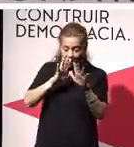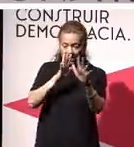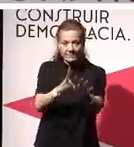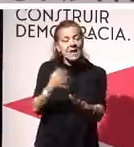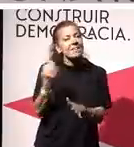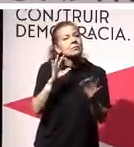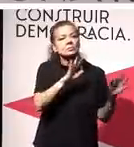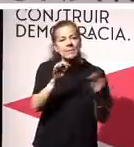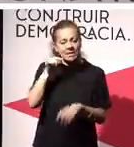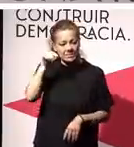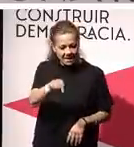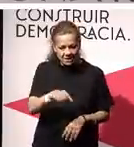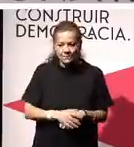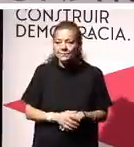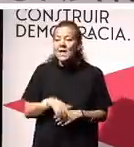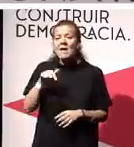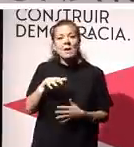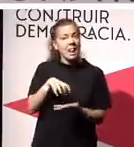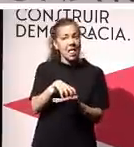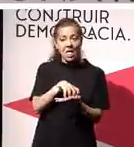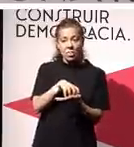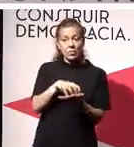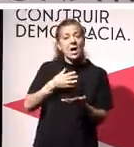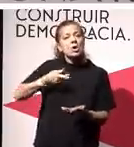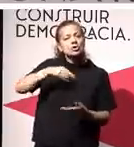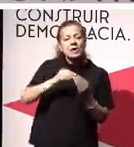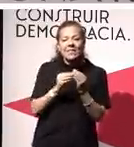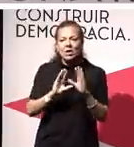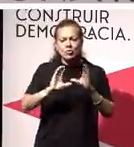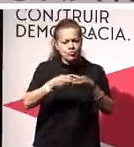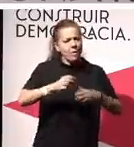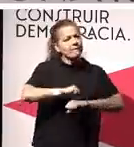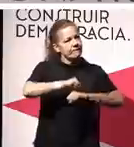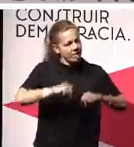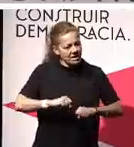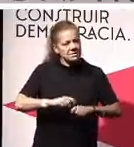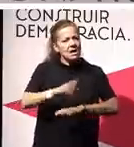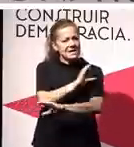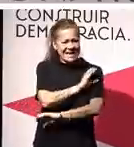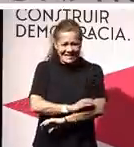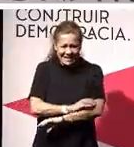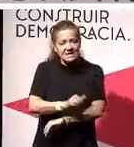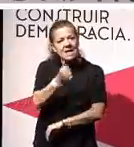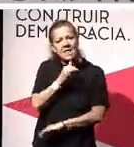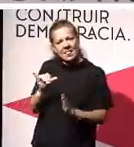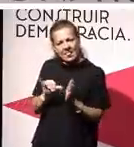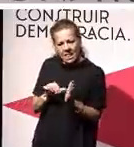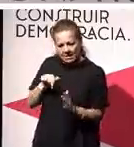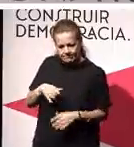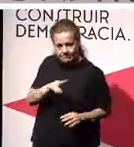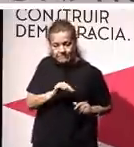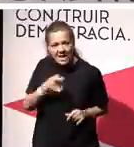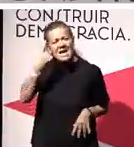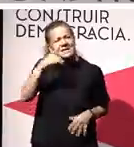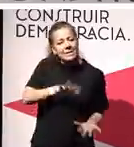tenemos que prepararnos para eso. Frente a la incertidumbre, construir comunidades fuertes, resilientes y pegadas al territorio. Sabemos